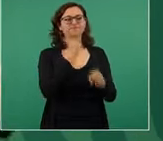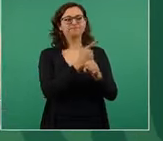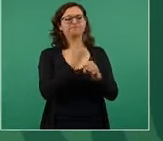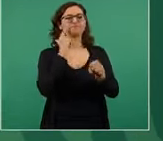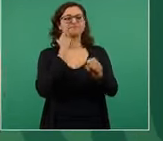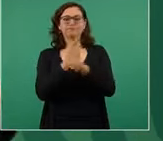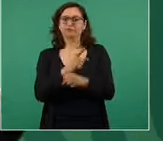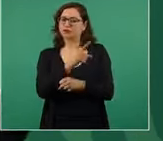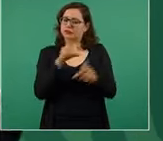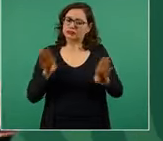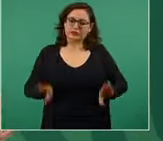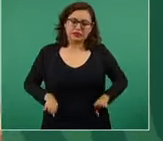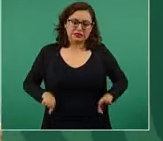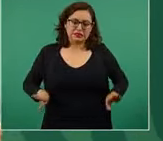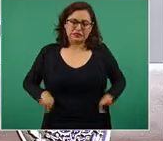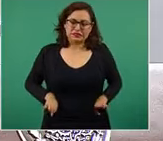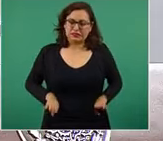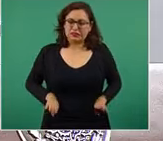de mucho enojo,